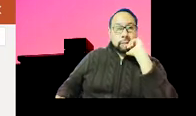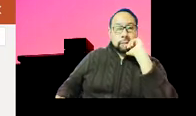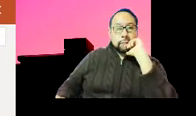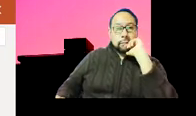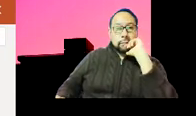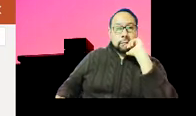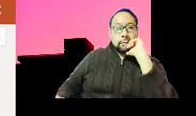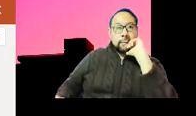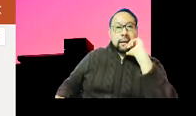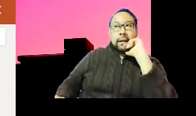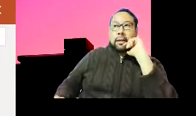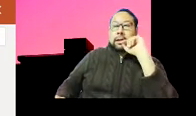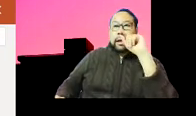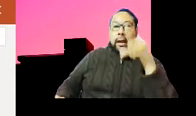a hacer.